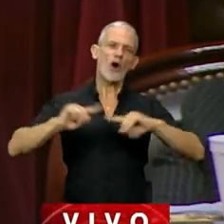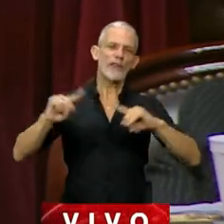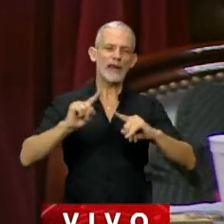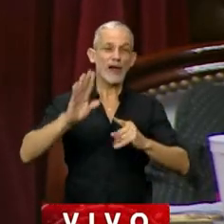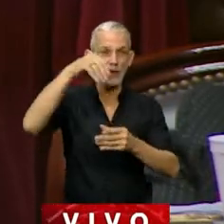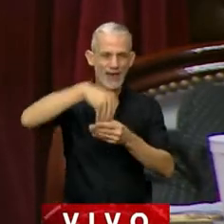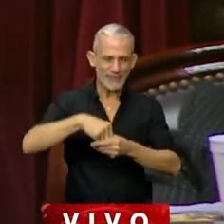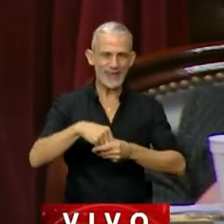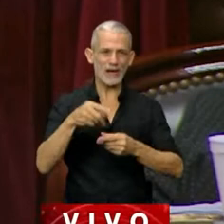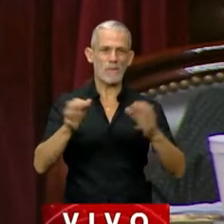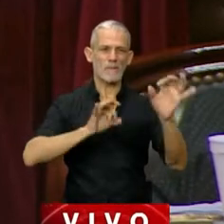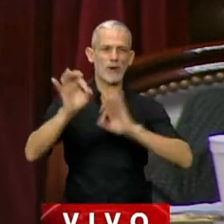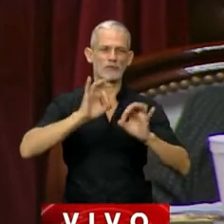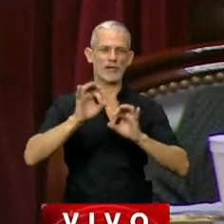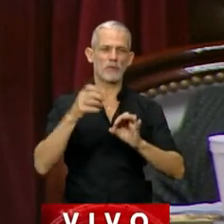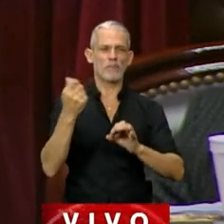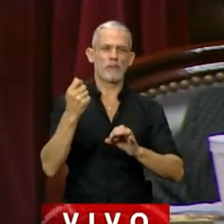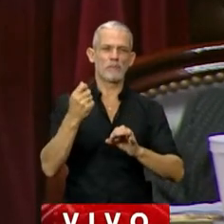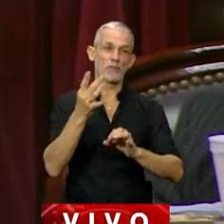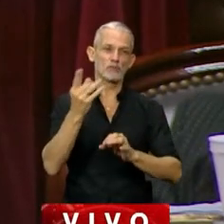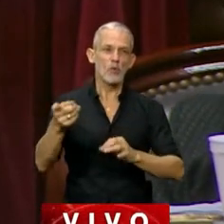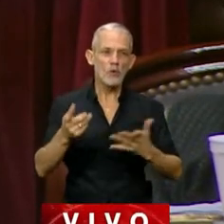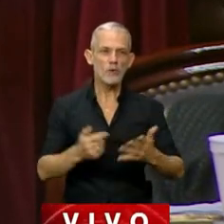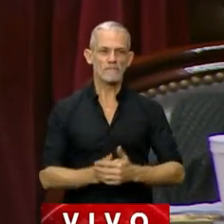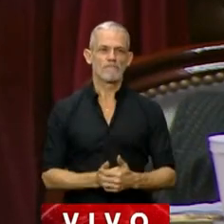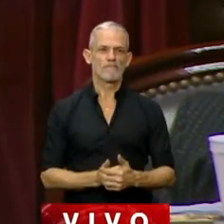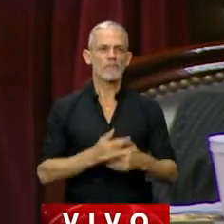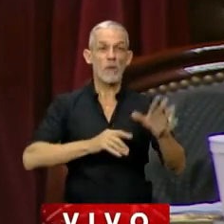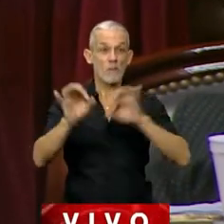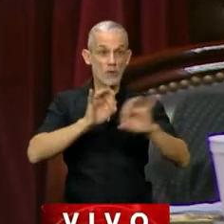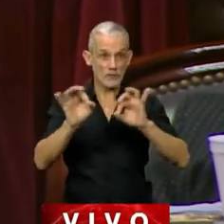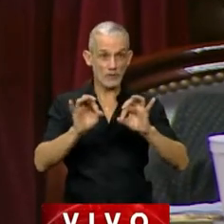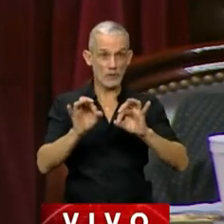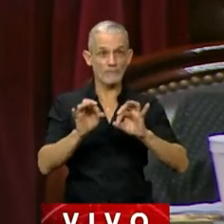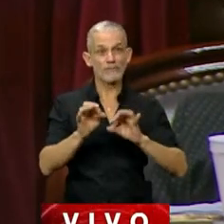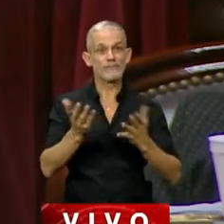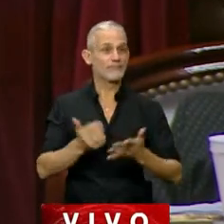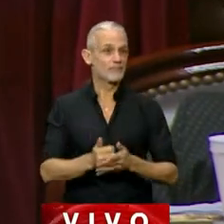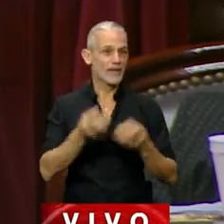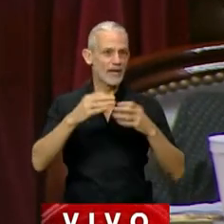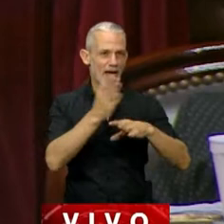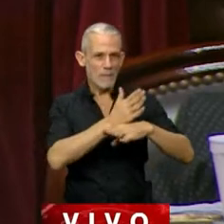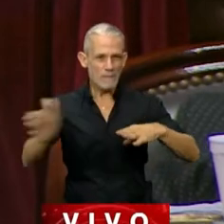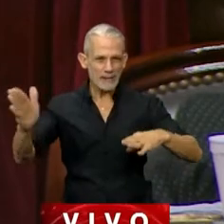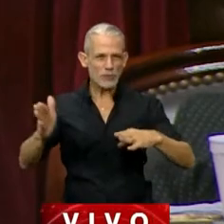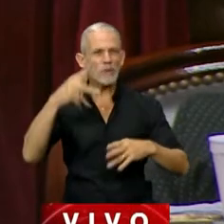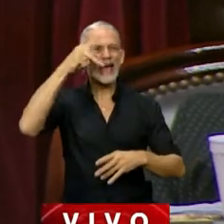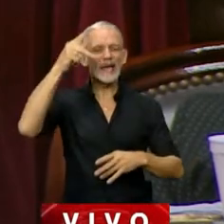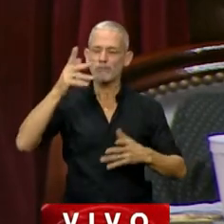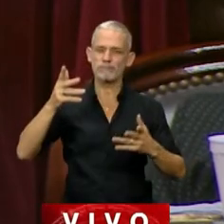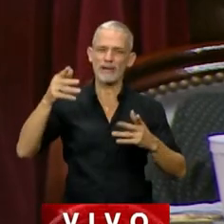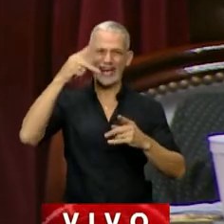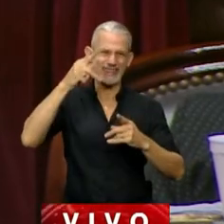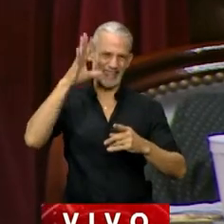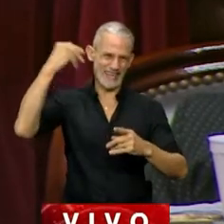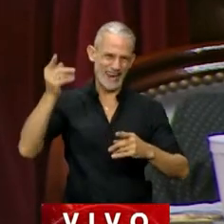ejecutiva del proyecto Pampa Azul, proyecto que vale recordar fue iniciado en la gestión de Cristina